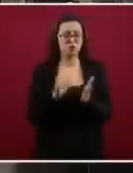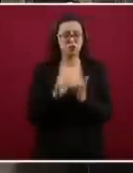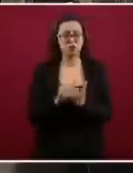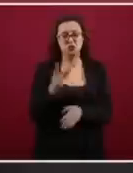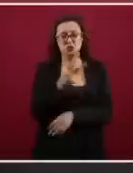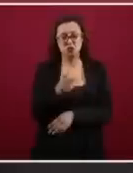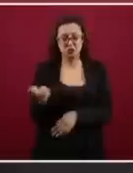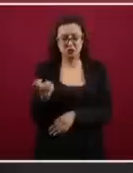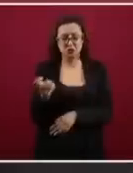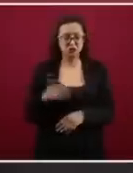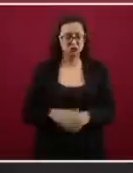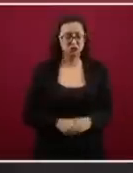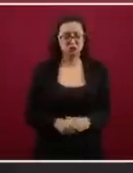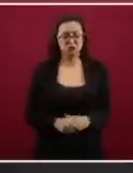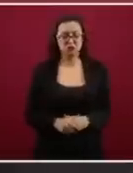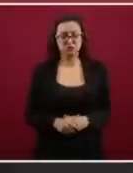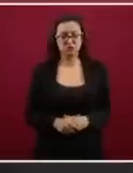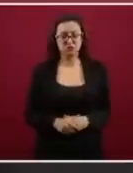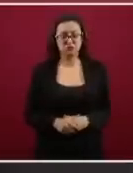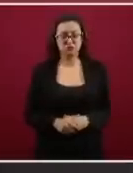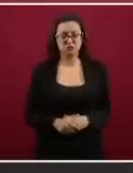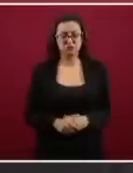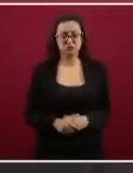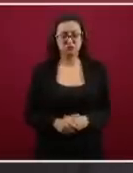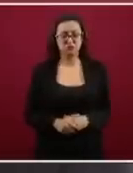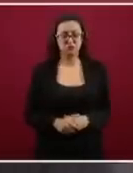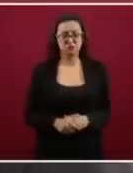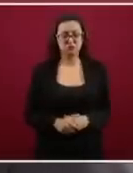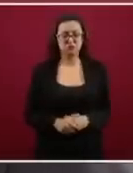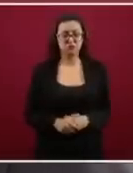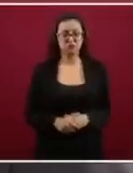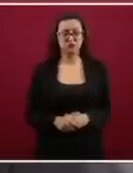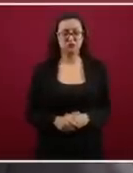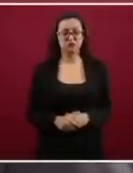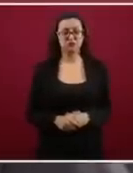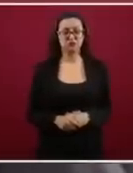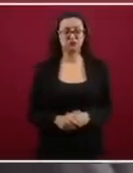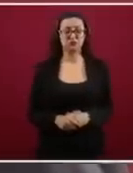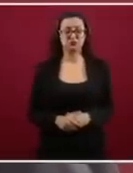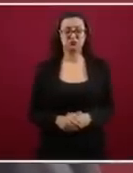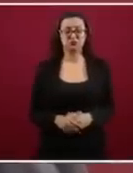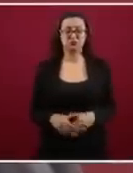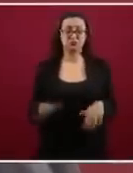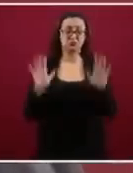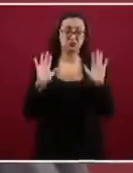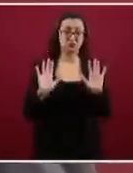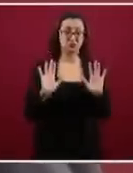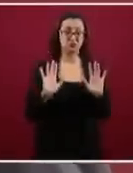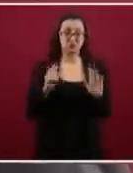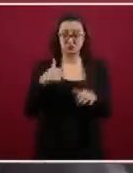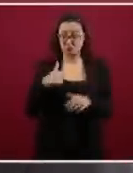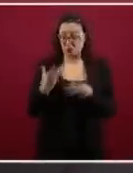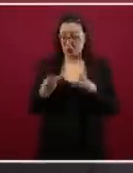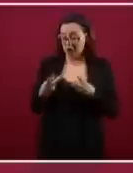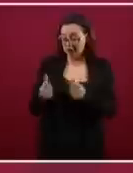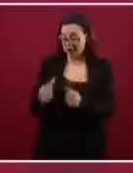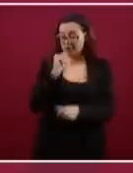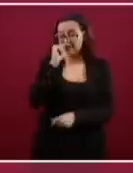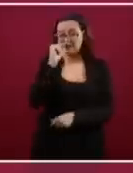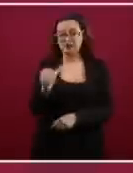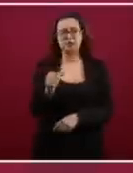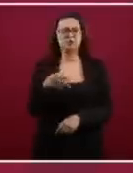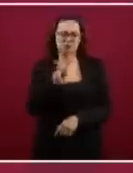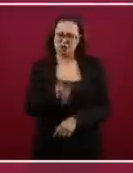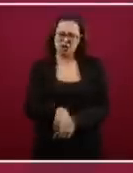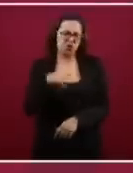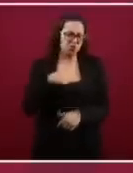1,200,000. Eso si no gastara yo en nada. La verdad que no gasto